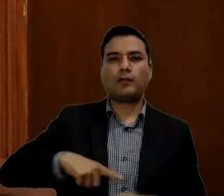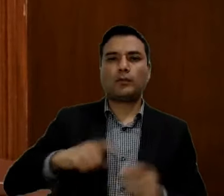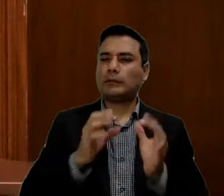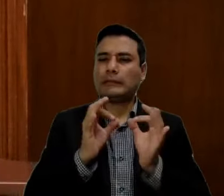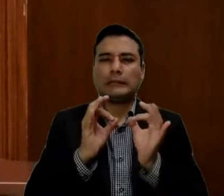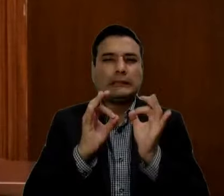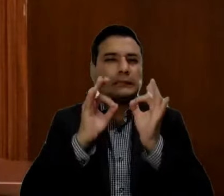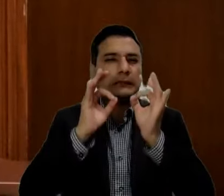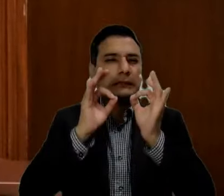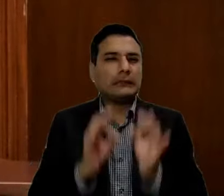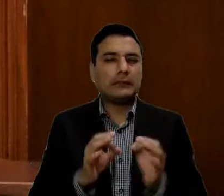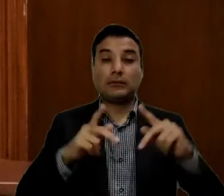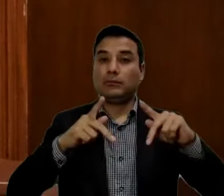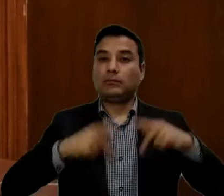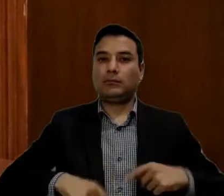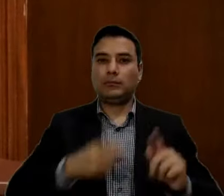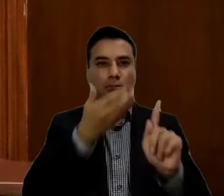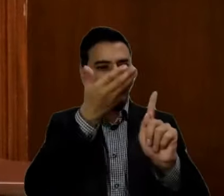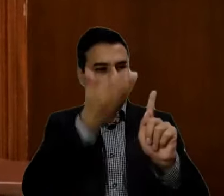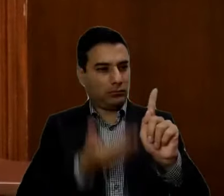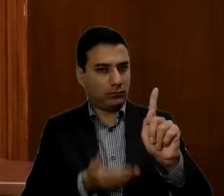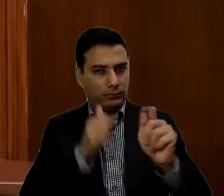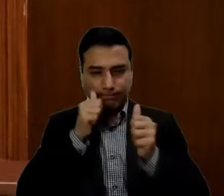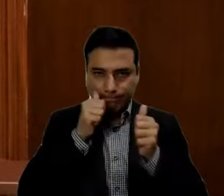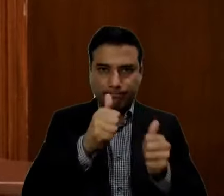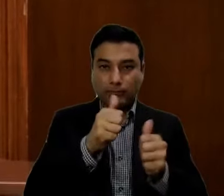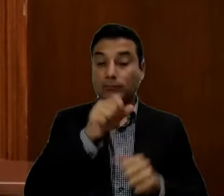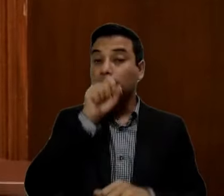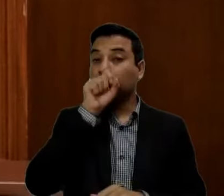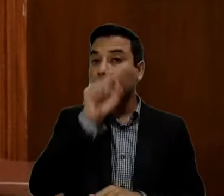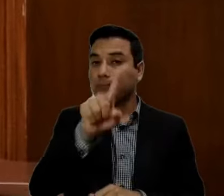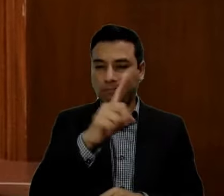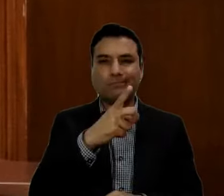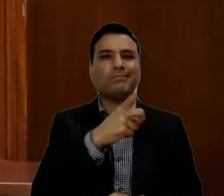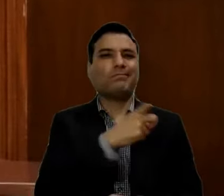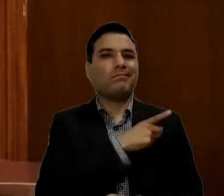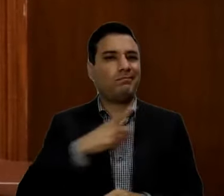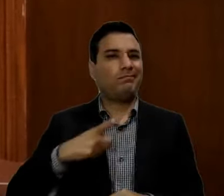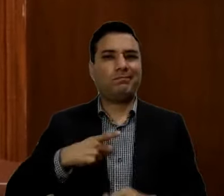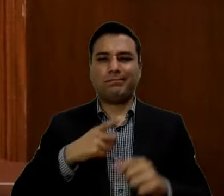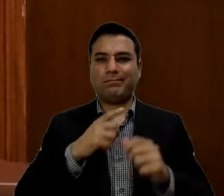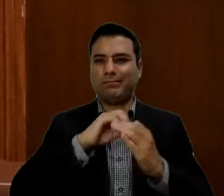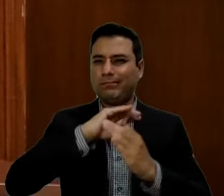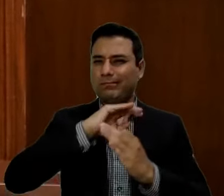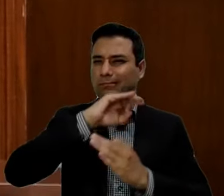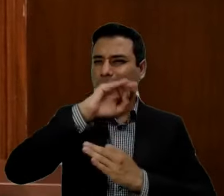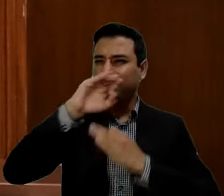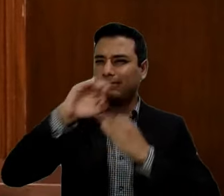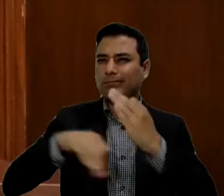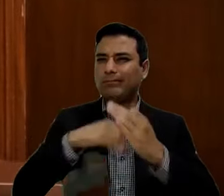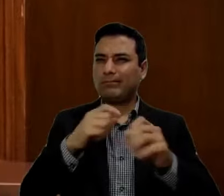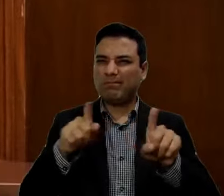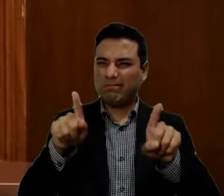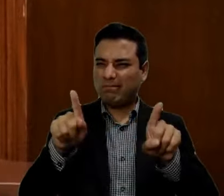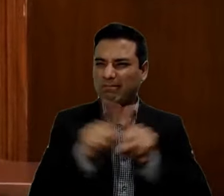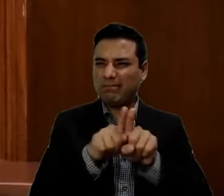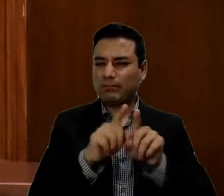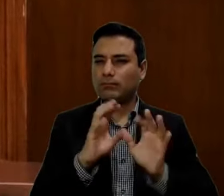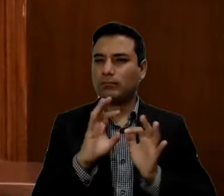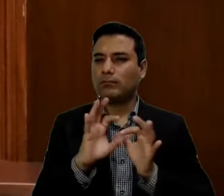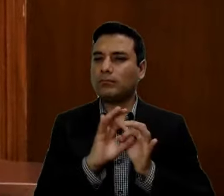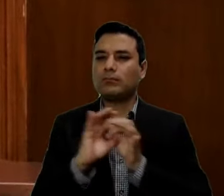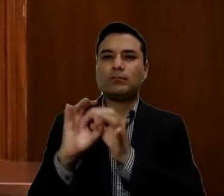al usuario, pero también se den condiciones estándares dignos del trabajo para las y